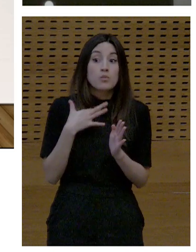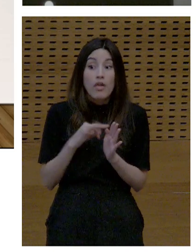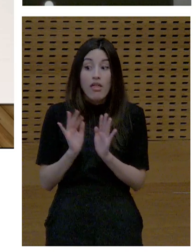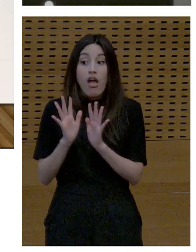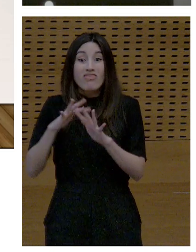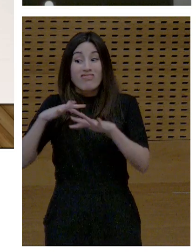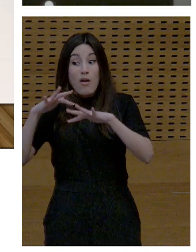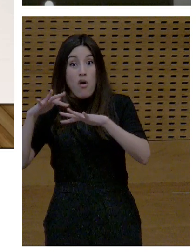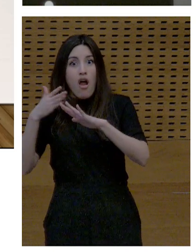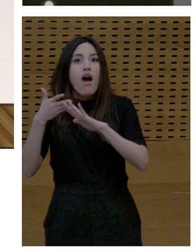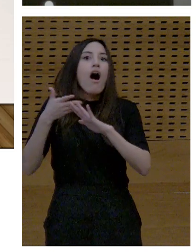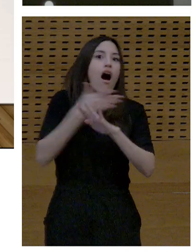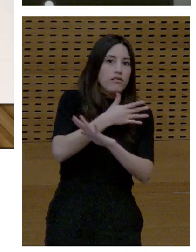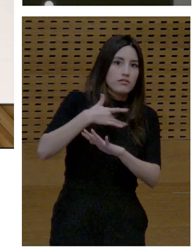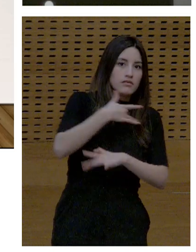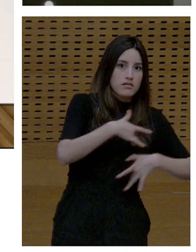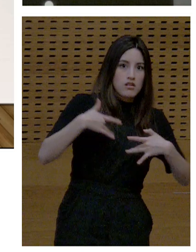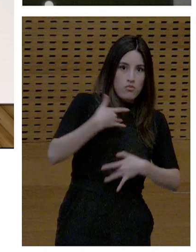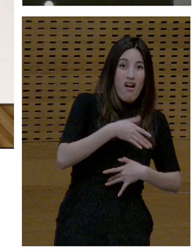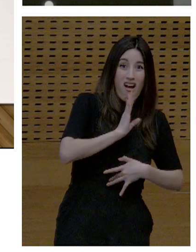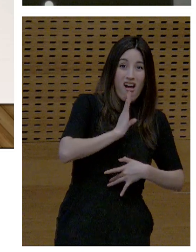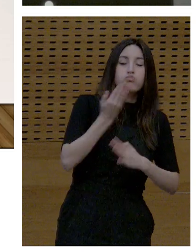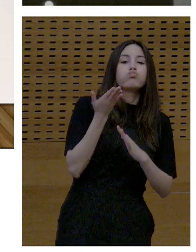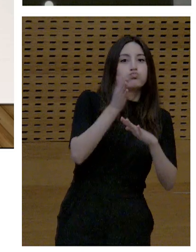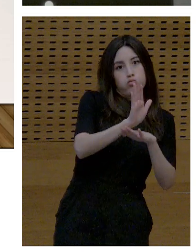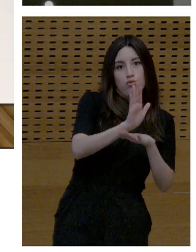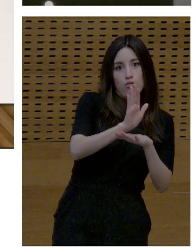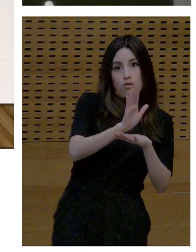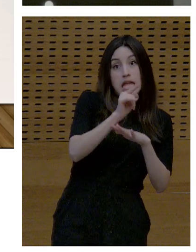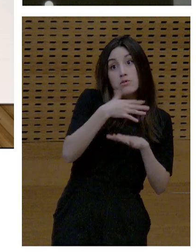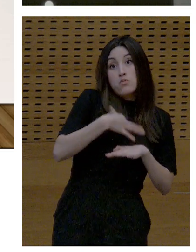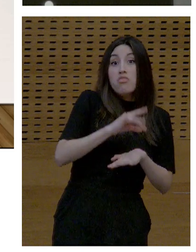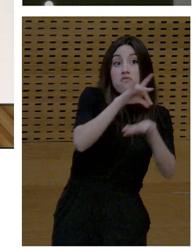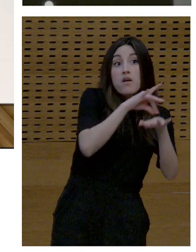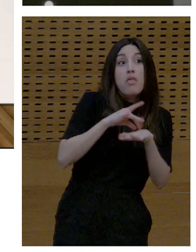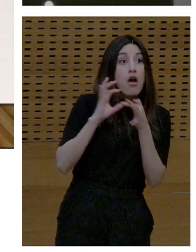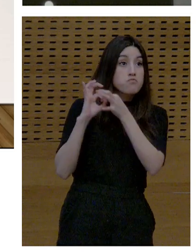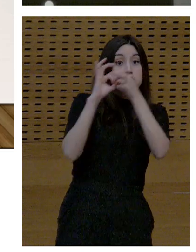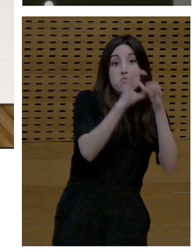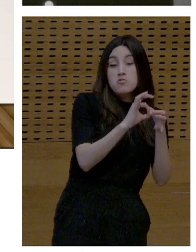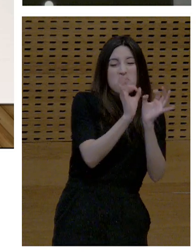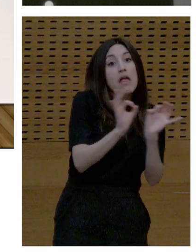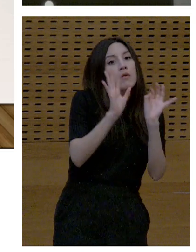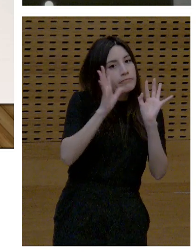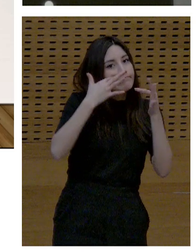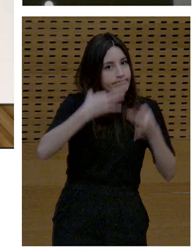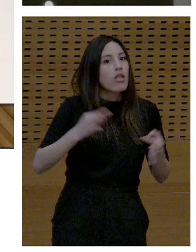temblor, y entonces no se identifican como relacionados con la enfermedad, aunque lo estén,